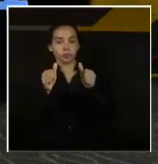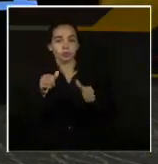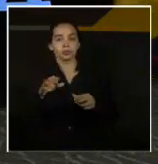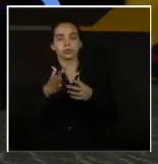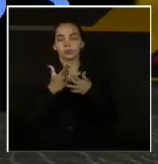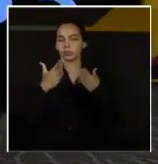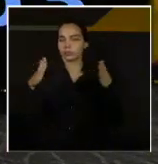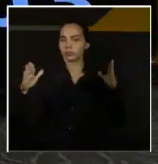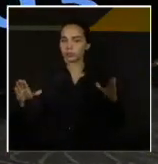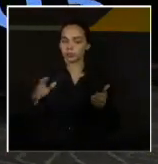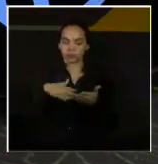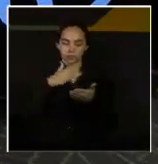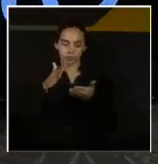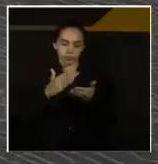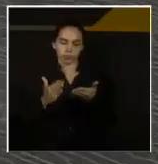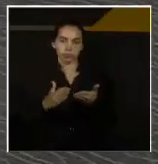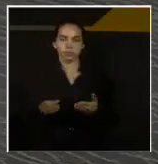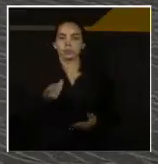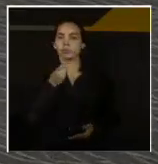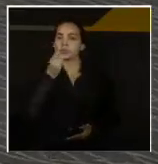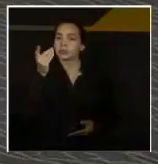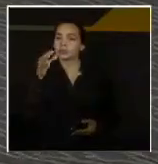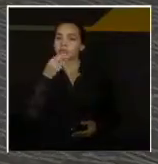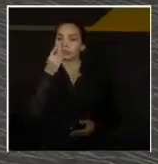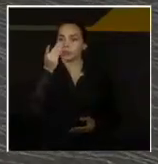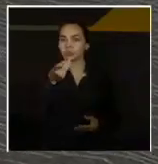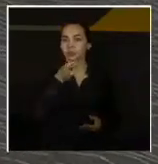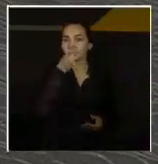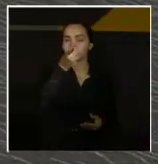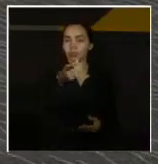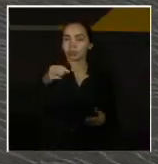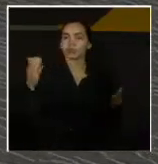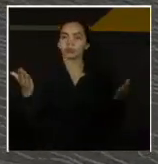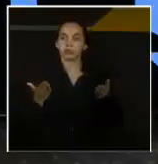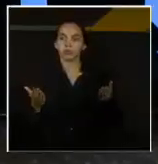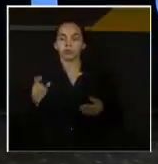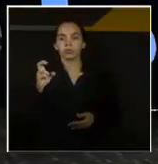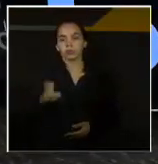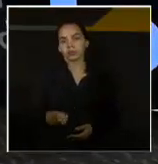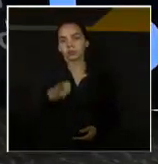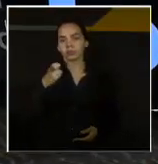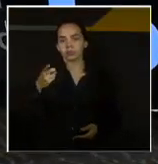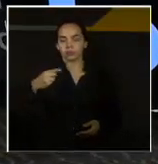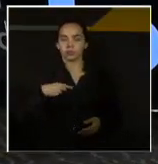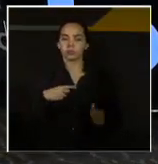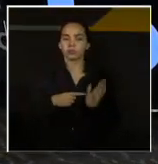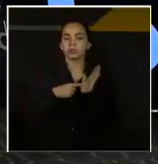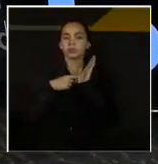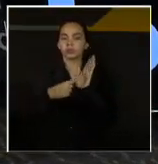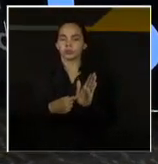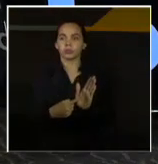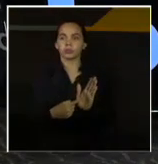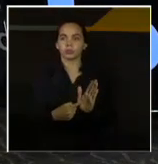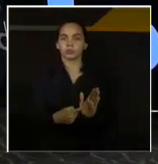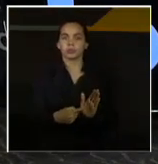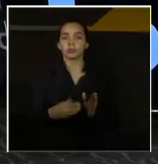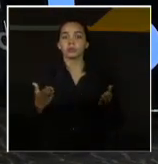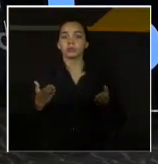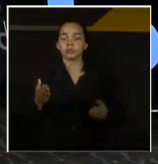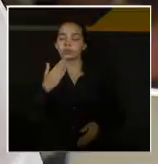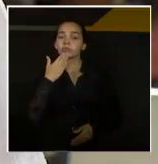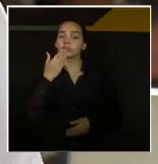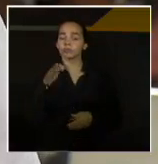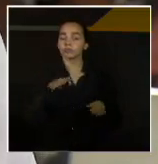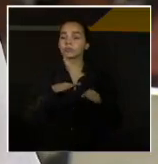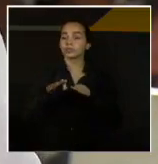apertura de las carpetas de las denuncias que se están realizando. Por ello, proponemos profesionalizar a